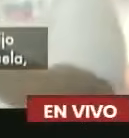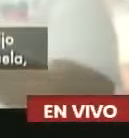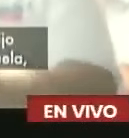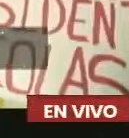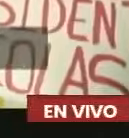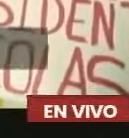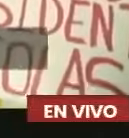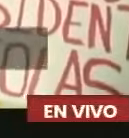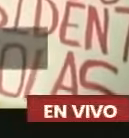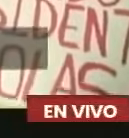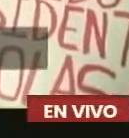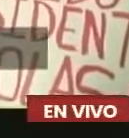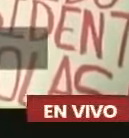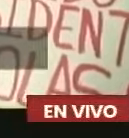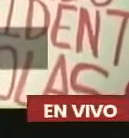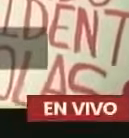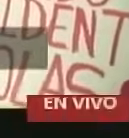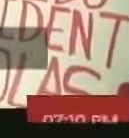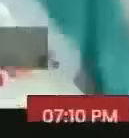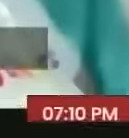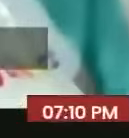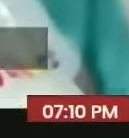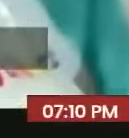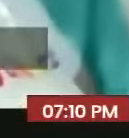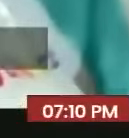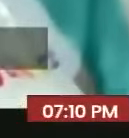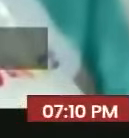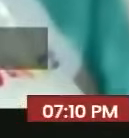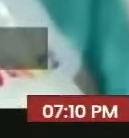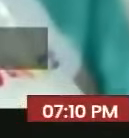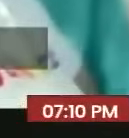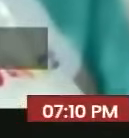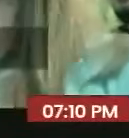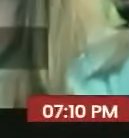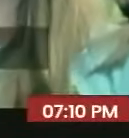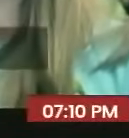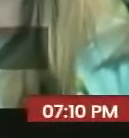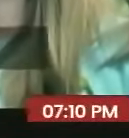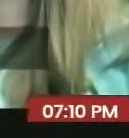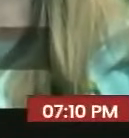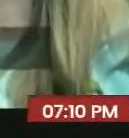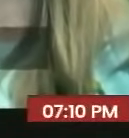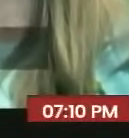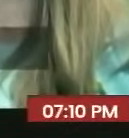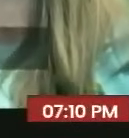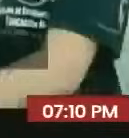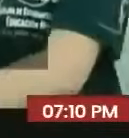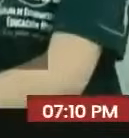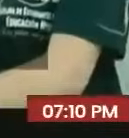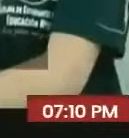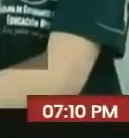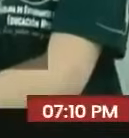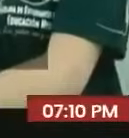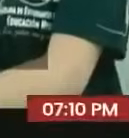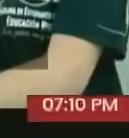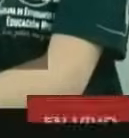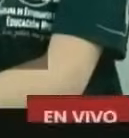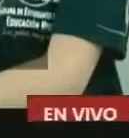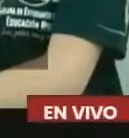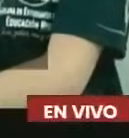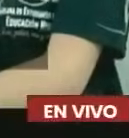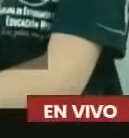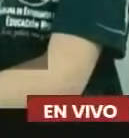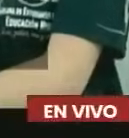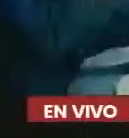de Venezuela y llevarlo a la victoria siempre, el domingo 3 de diciembre, votando por la paz, por la